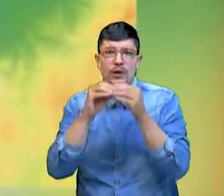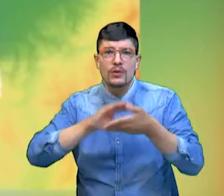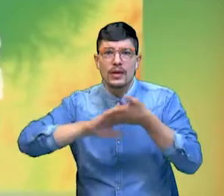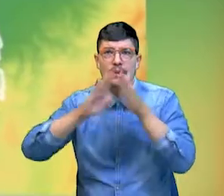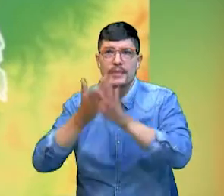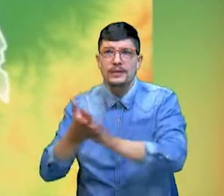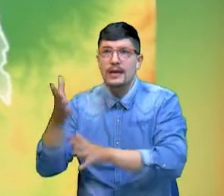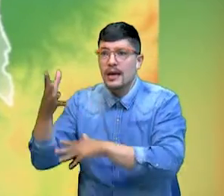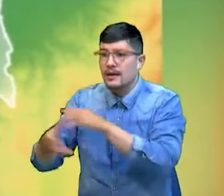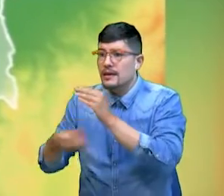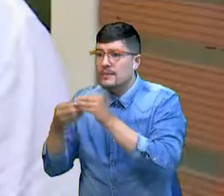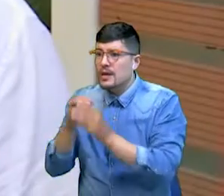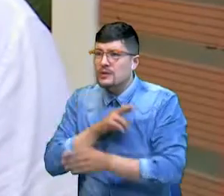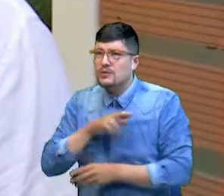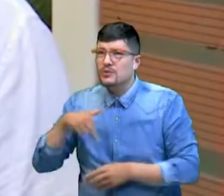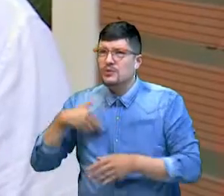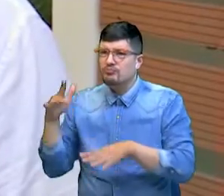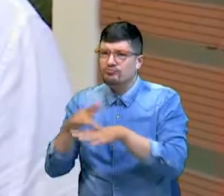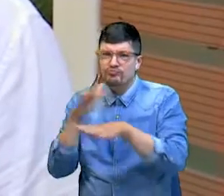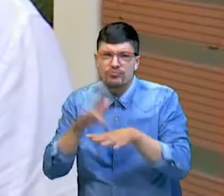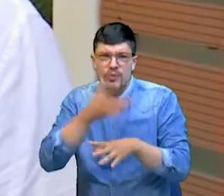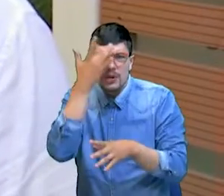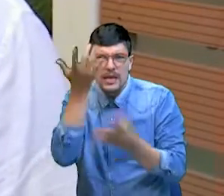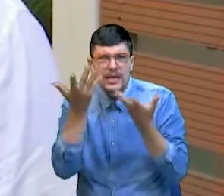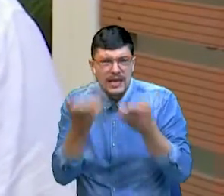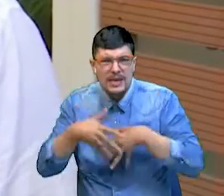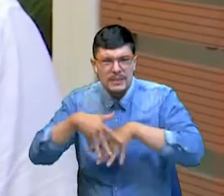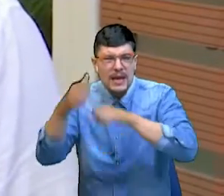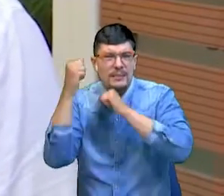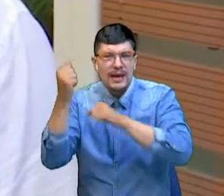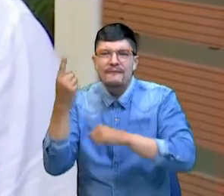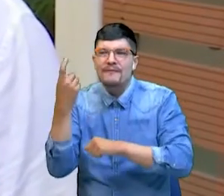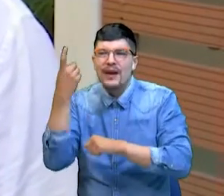mueve también a nosotros es el incumplimiento de la implementación del acuerdo.